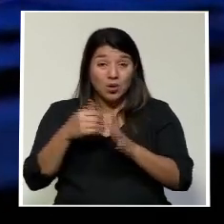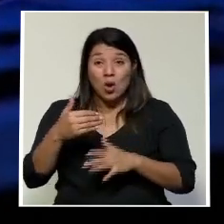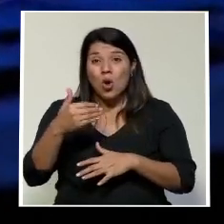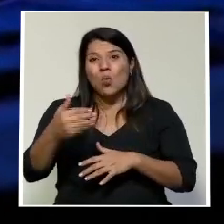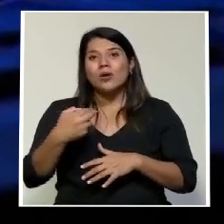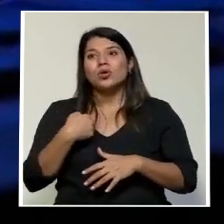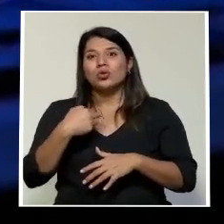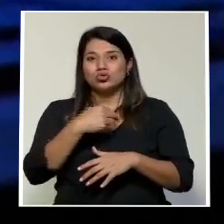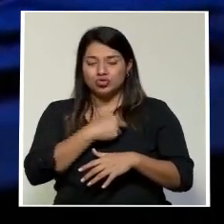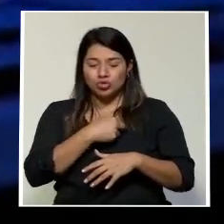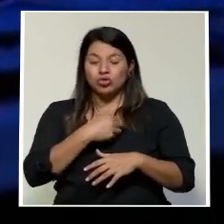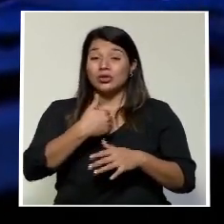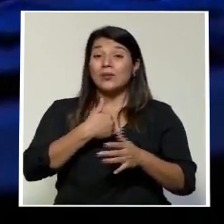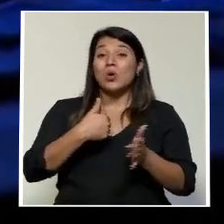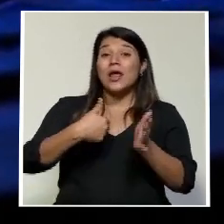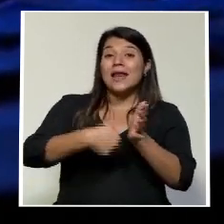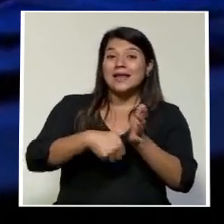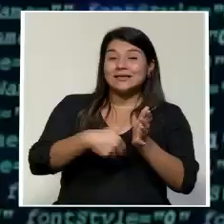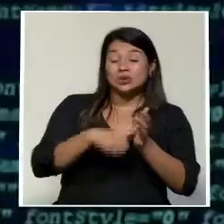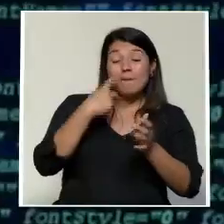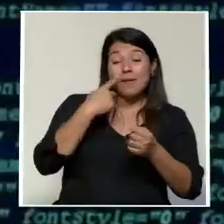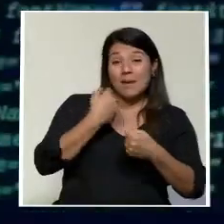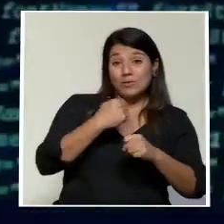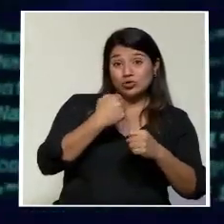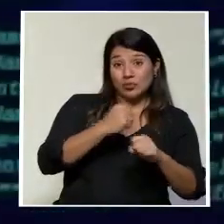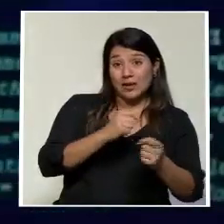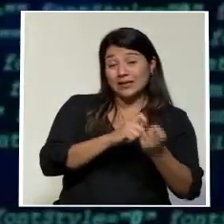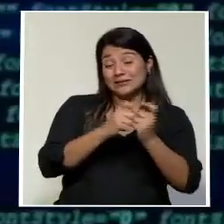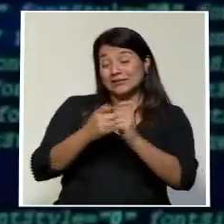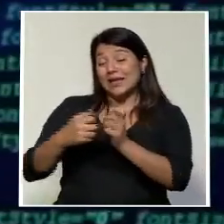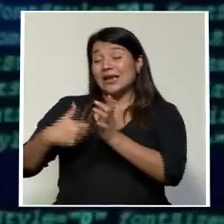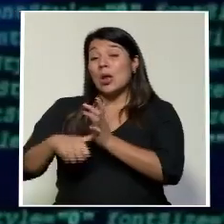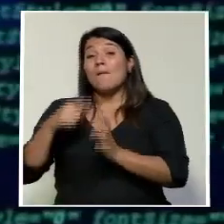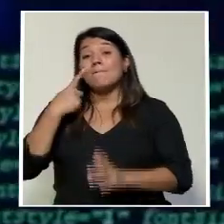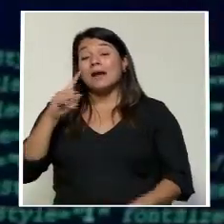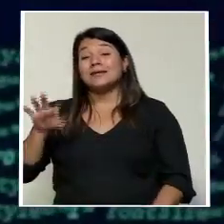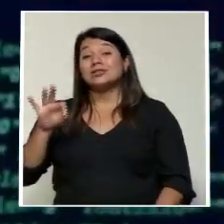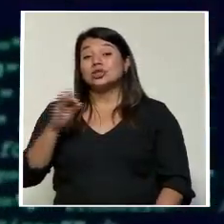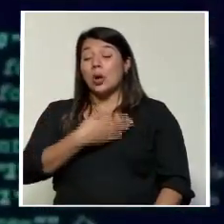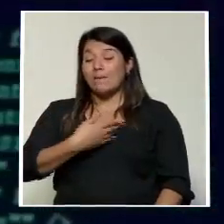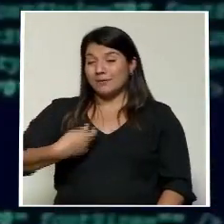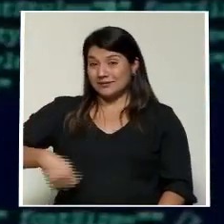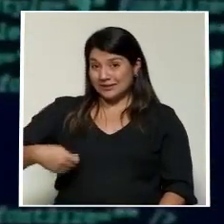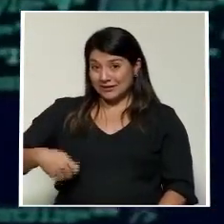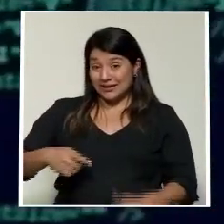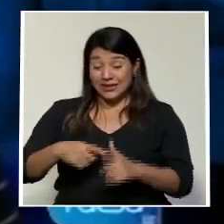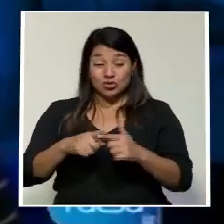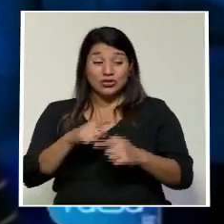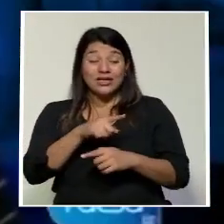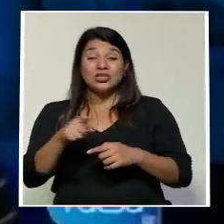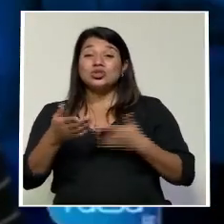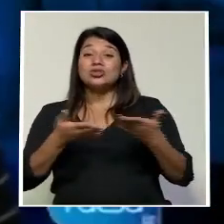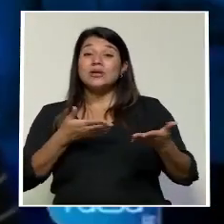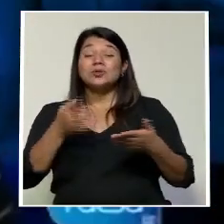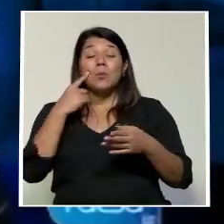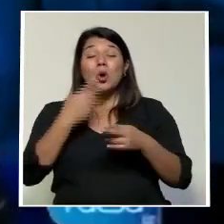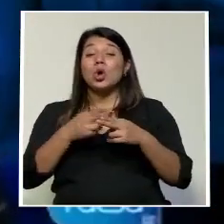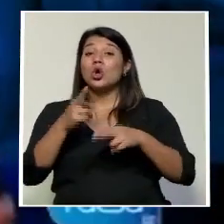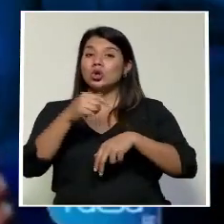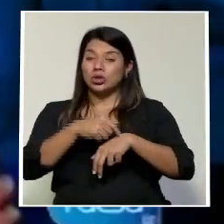elecciones municipales y las elecciones de presidente y son servicios por denominarlos de alguna manera temporales es decir